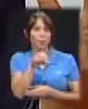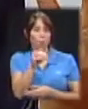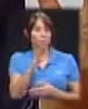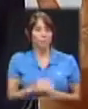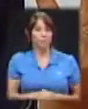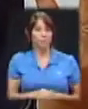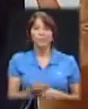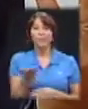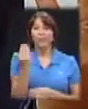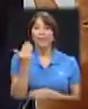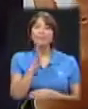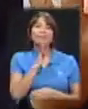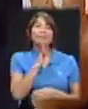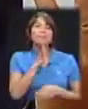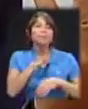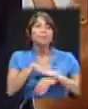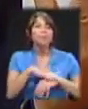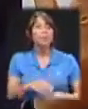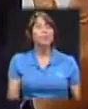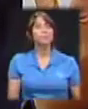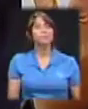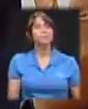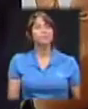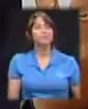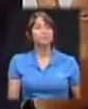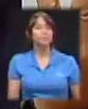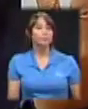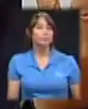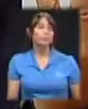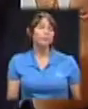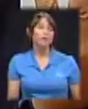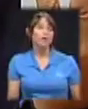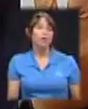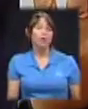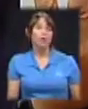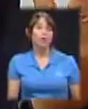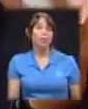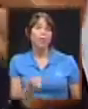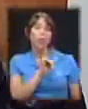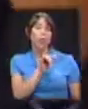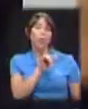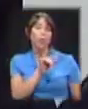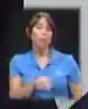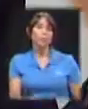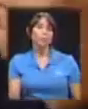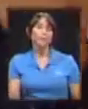Hablábamos un poquito de la paz y cómo él, este fue un tema que siempre le pareció importantísimo.